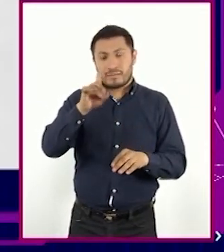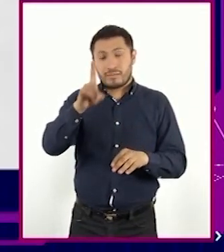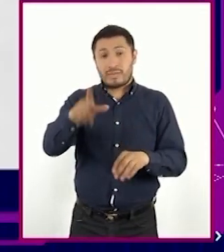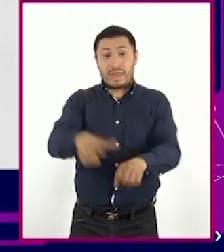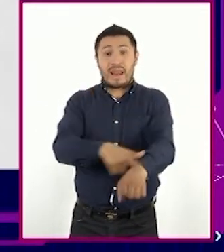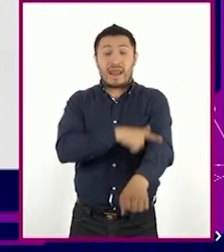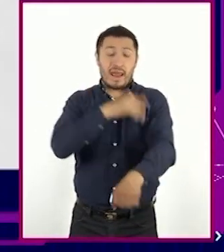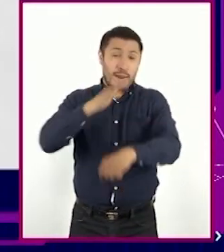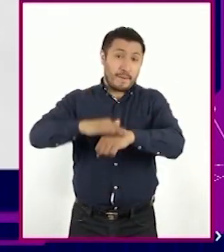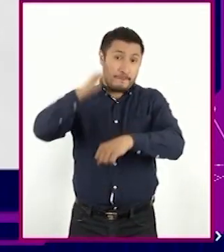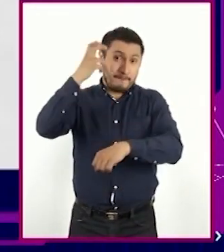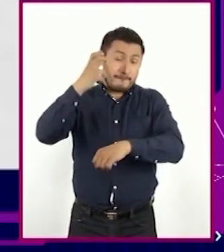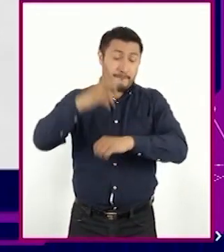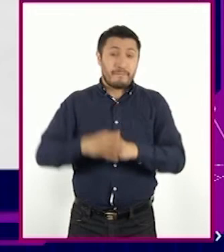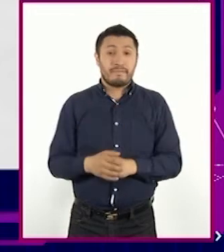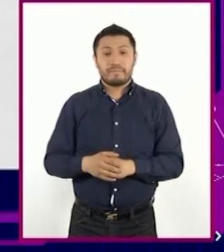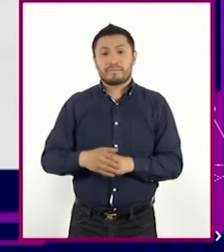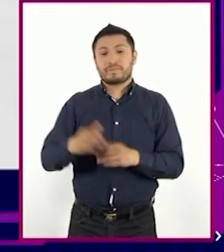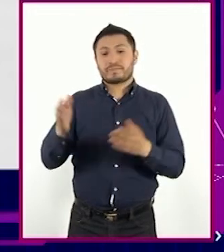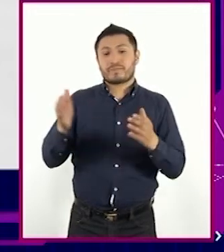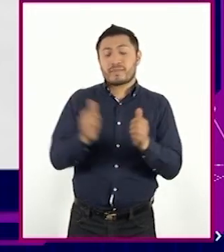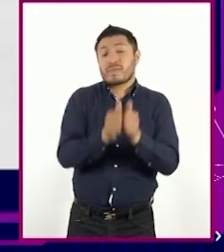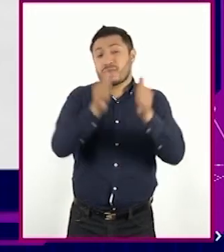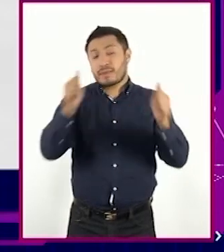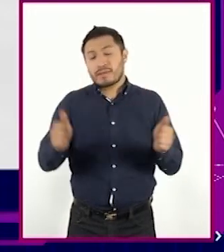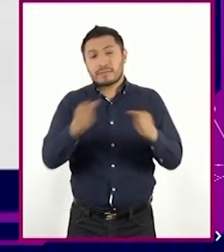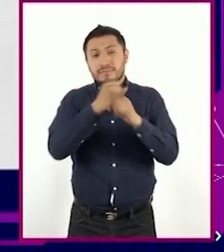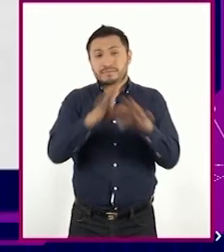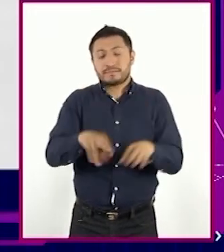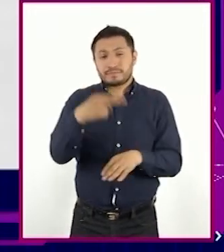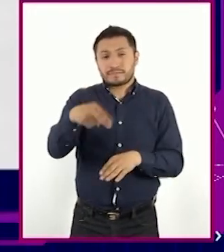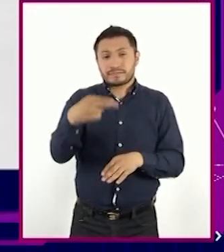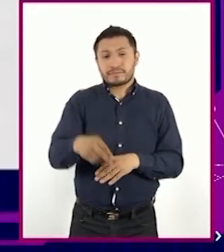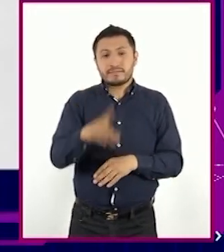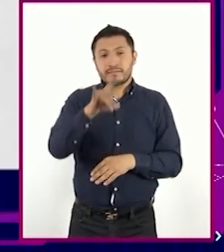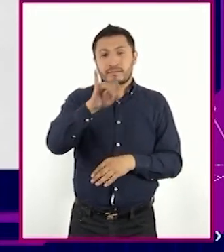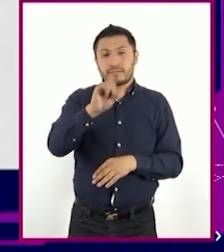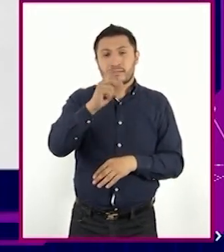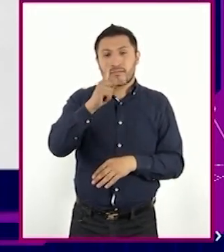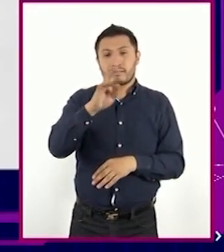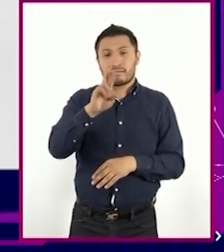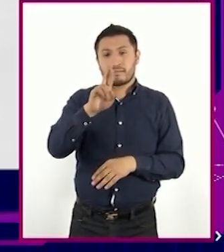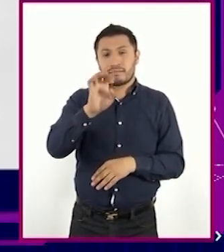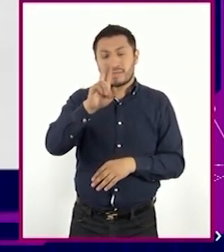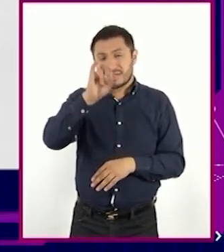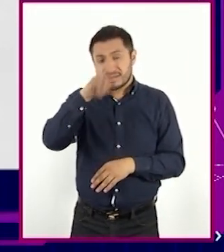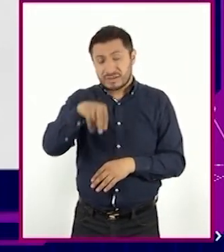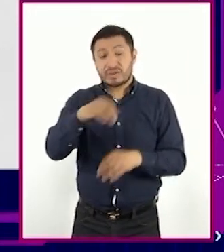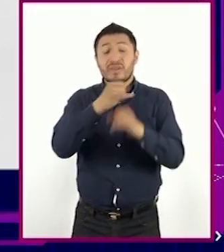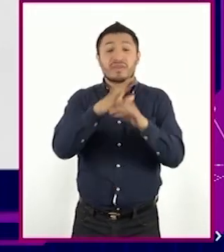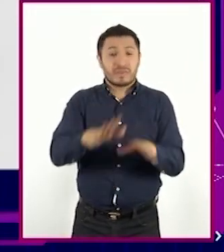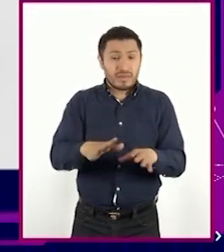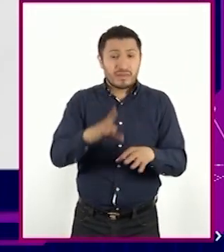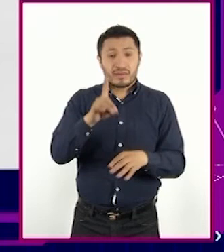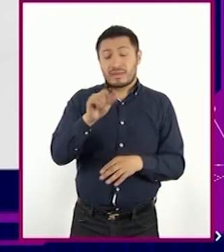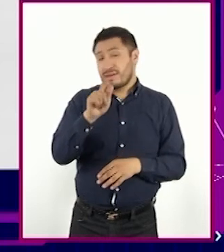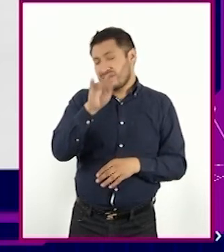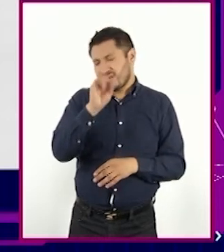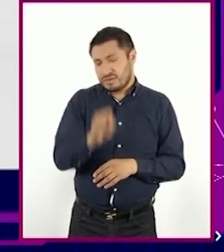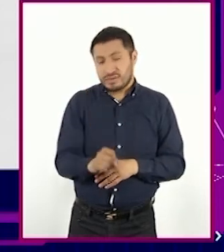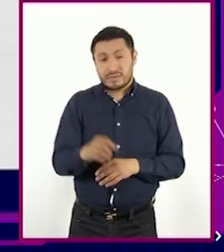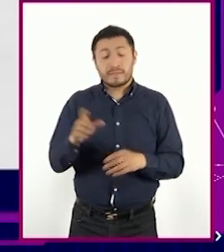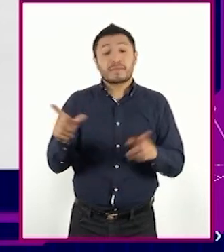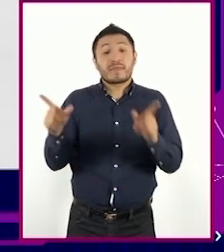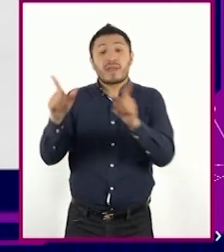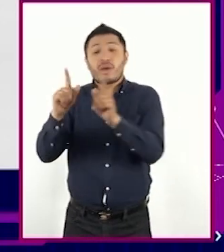largo. A la separación de los datos en cuartil se le llama dispersión de datos. El cuartil de menor